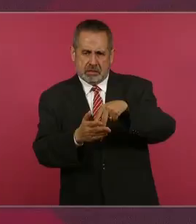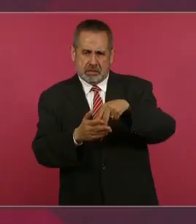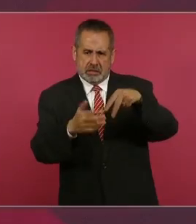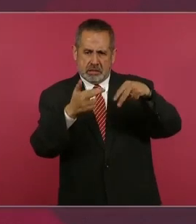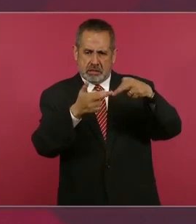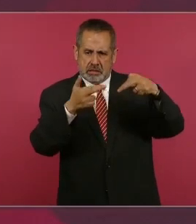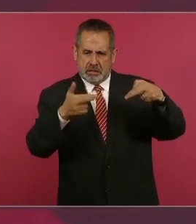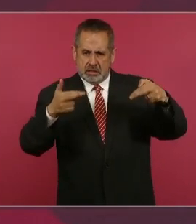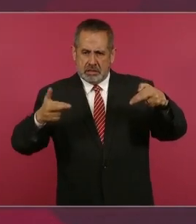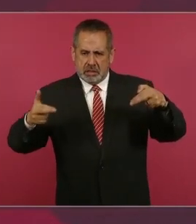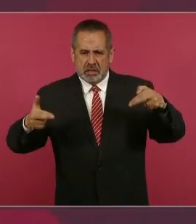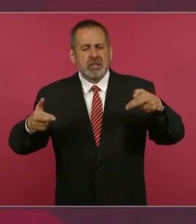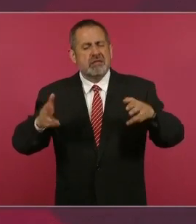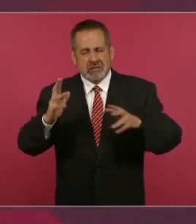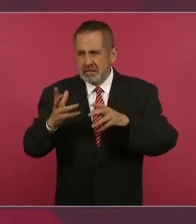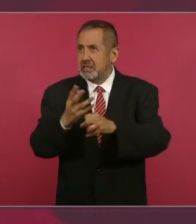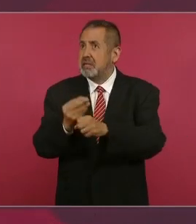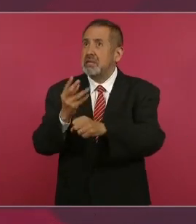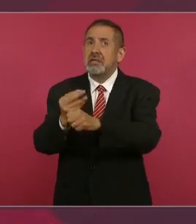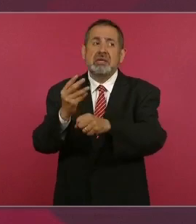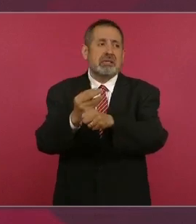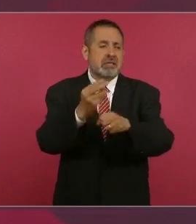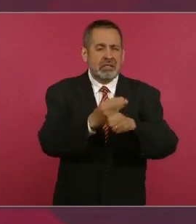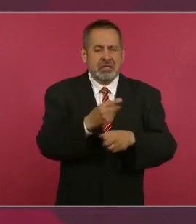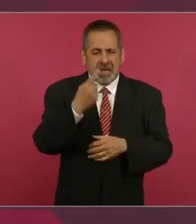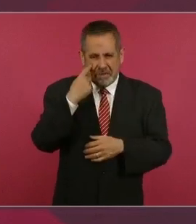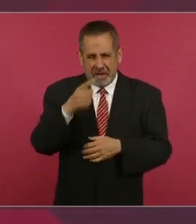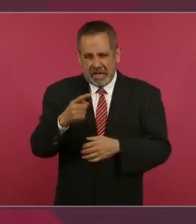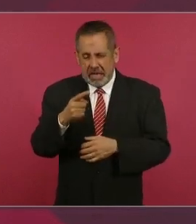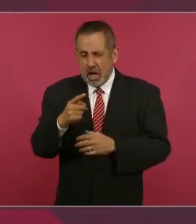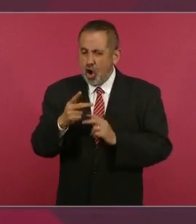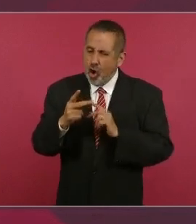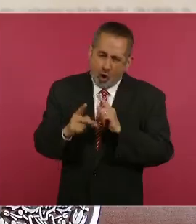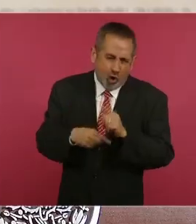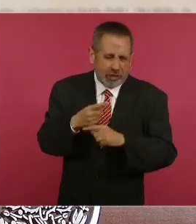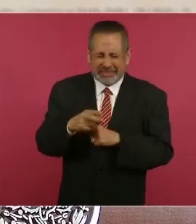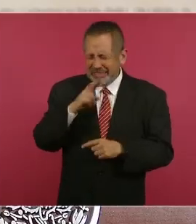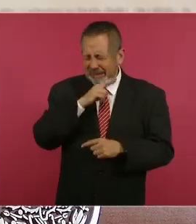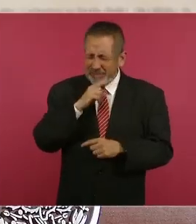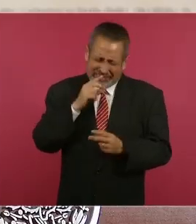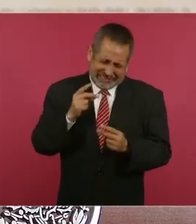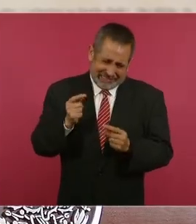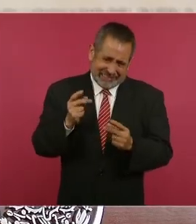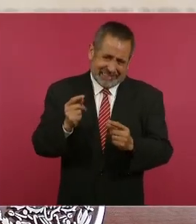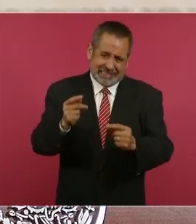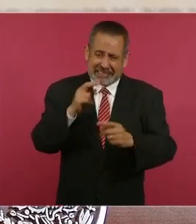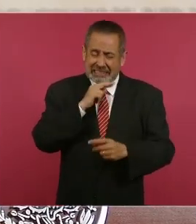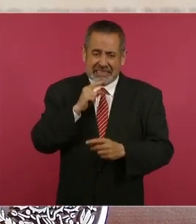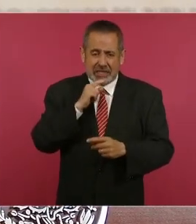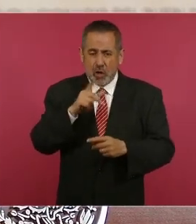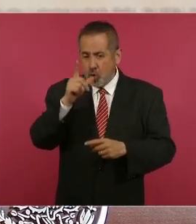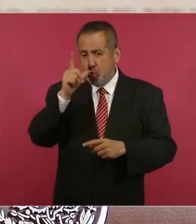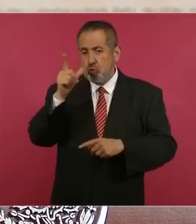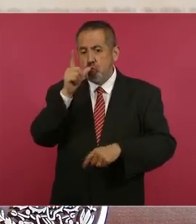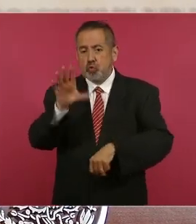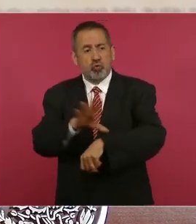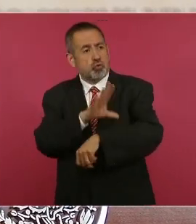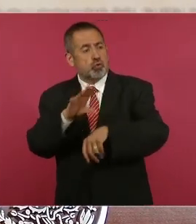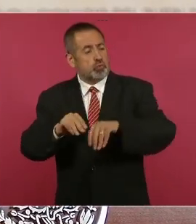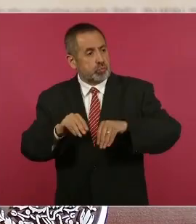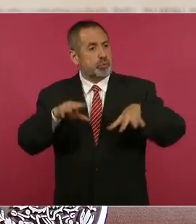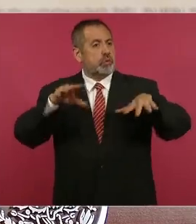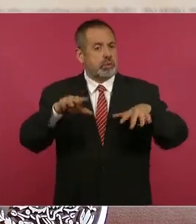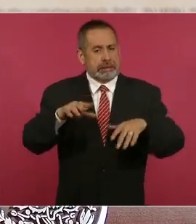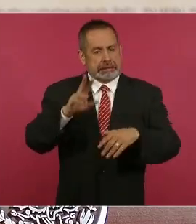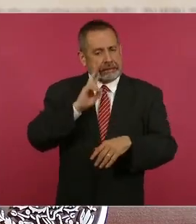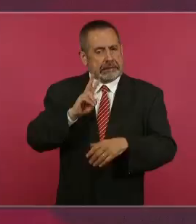resolviendo el tendido de las líneas para restablecer lo más pronto posible el servicio